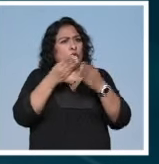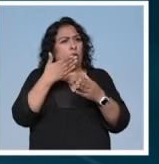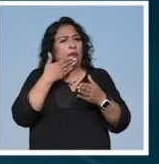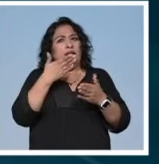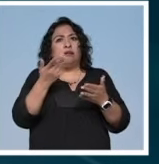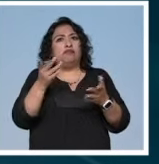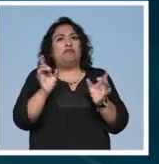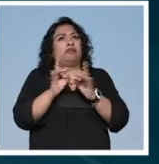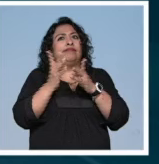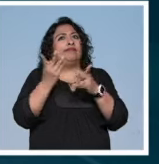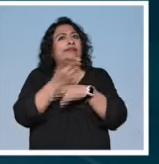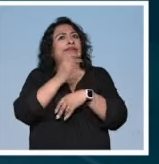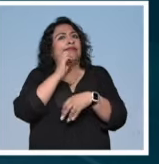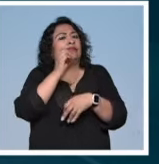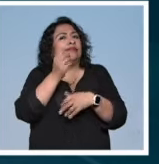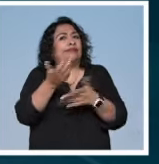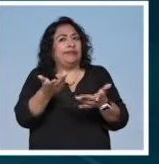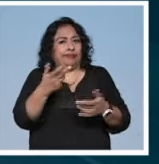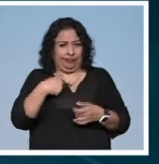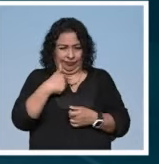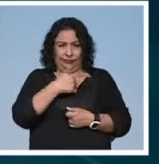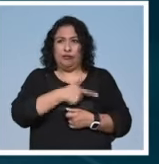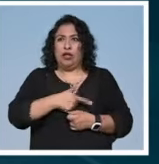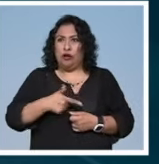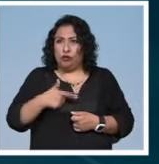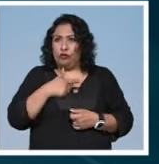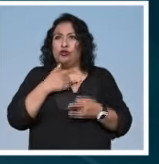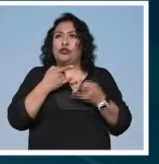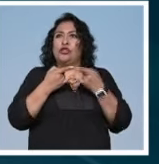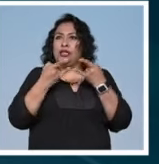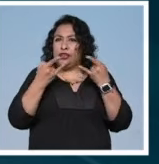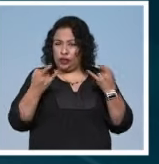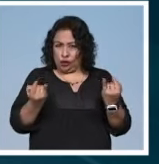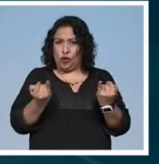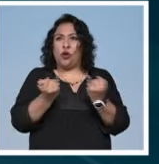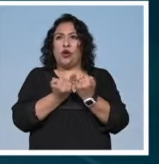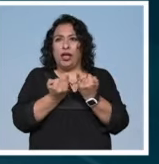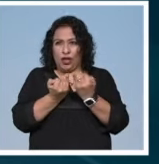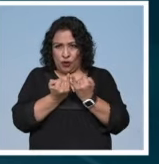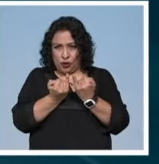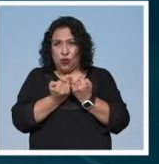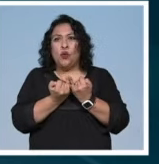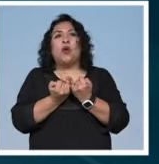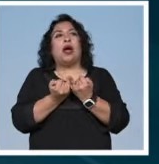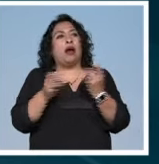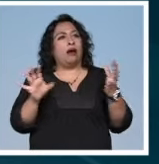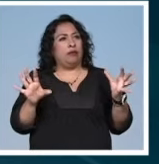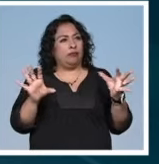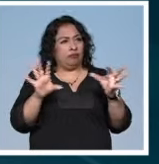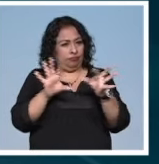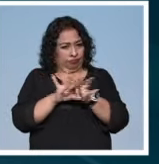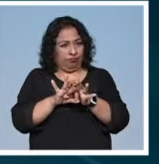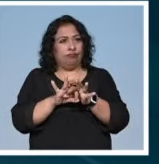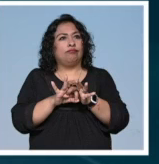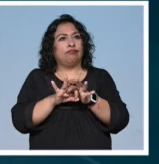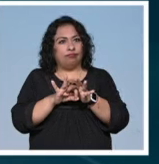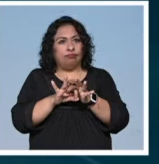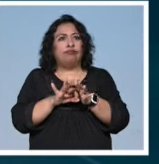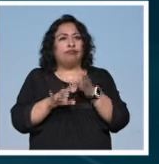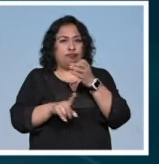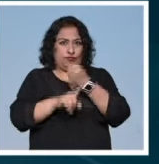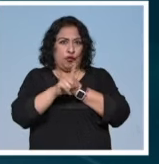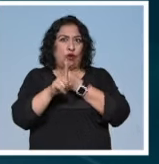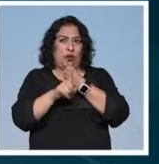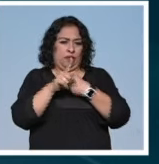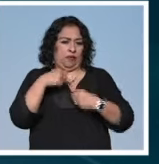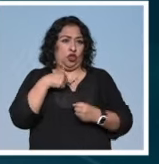y no ocurre eso, ¿no? Y me gustaba que la historia también, de alguna forma, encarnara esa problemática,